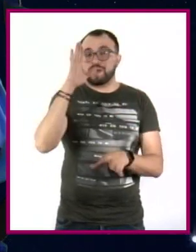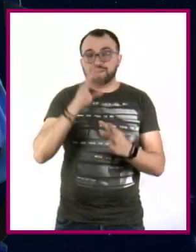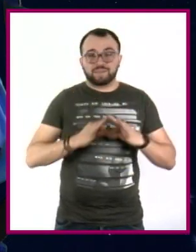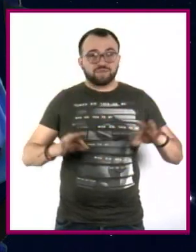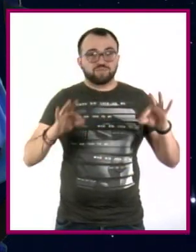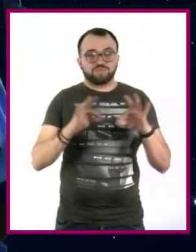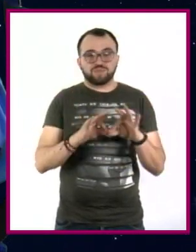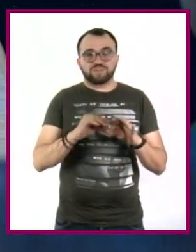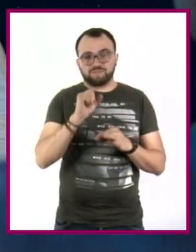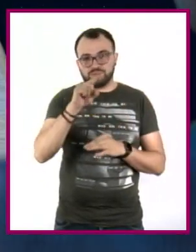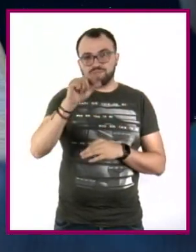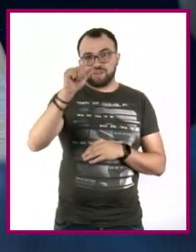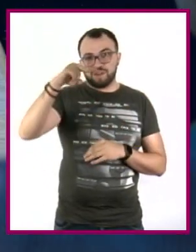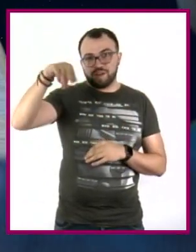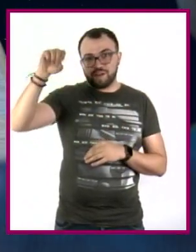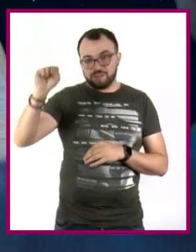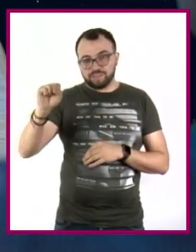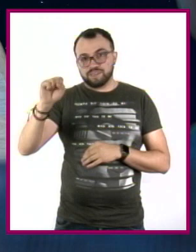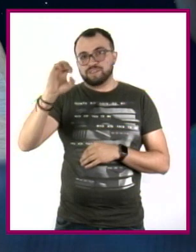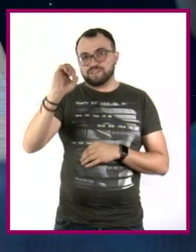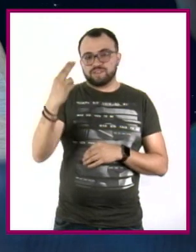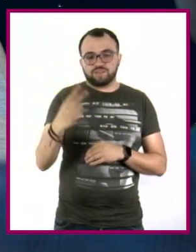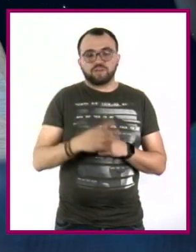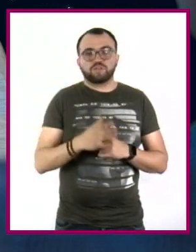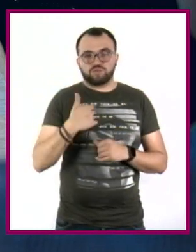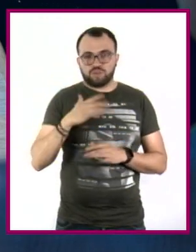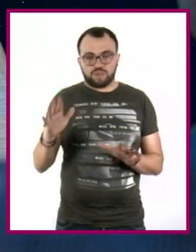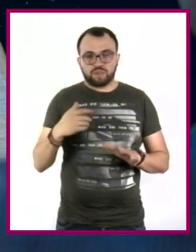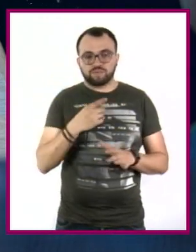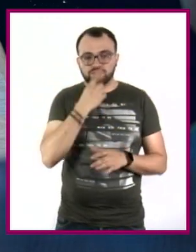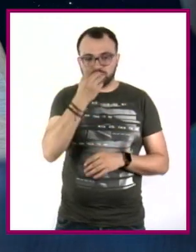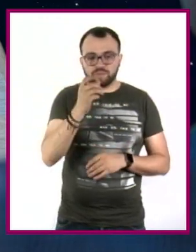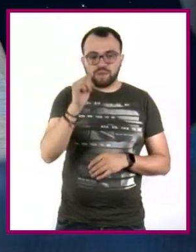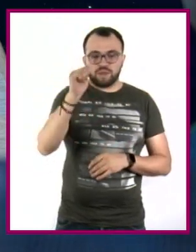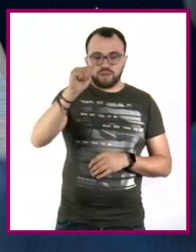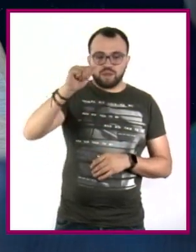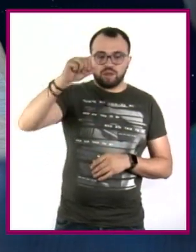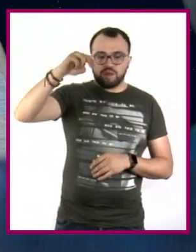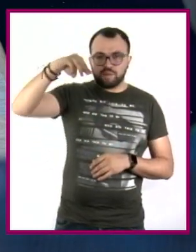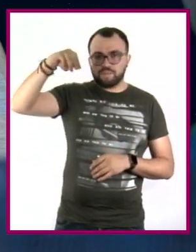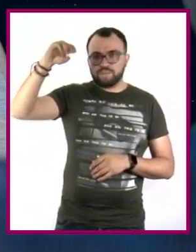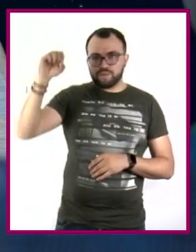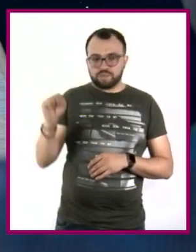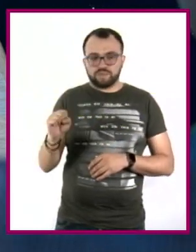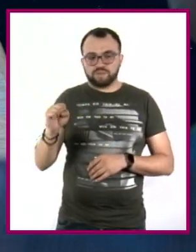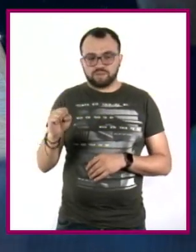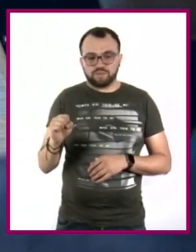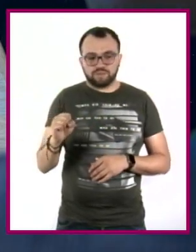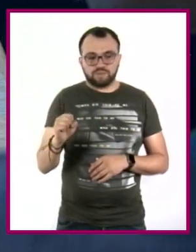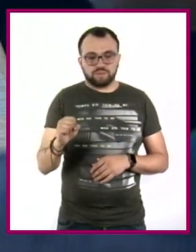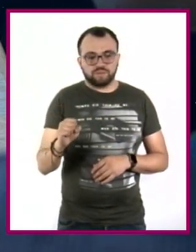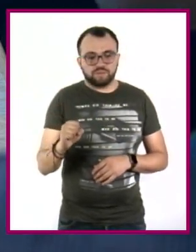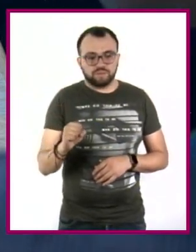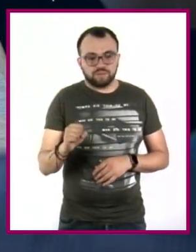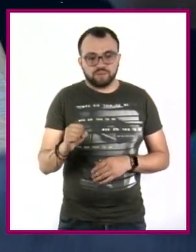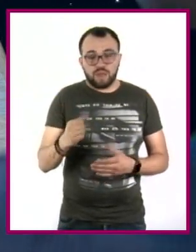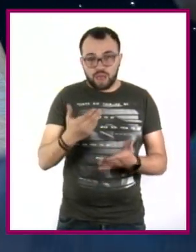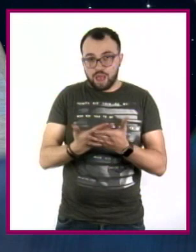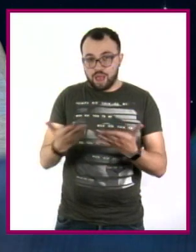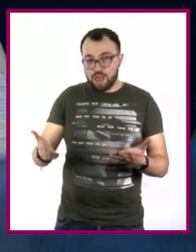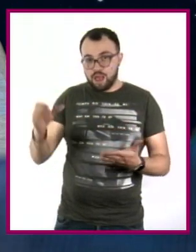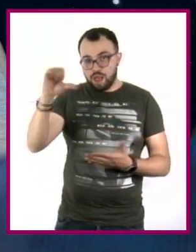AMS-02? Yo ya mencioné, sí, que la AMS en este momento es el